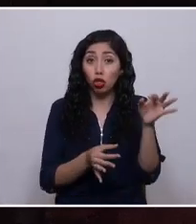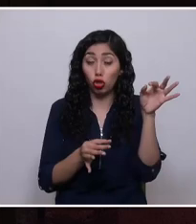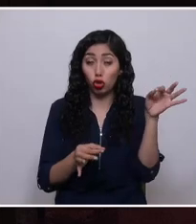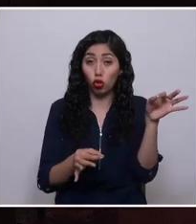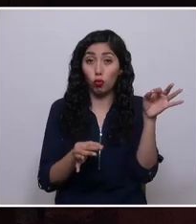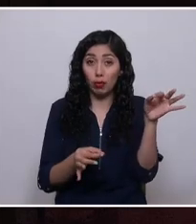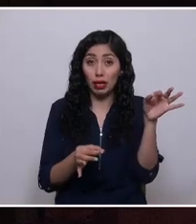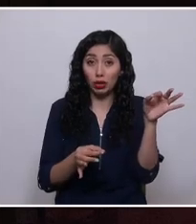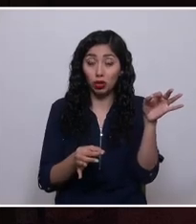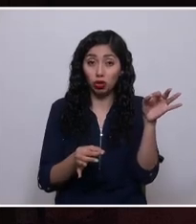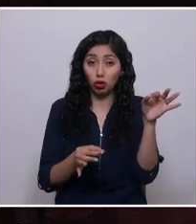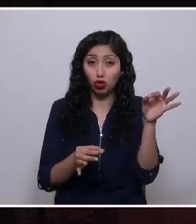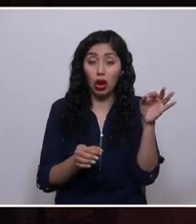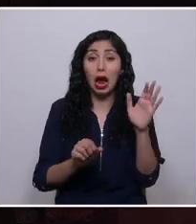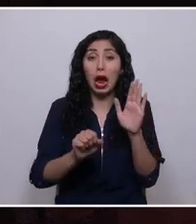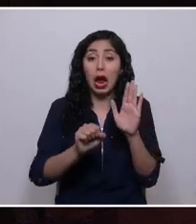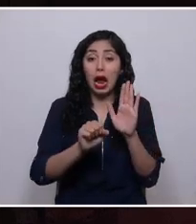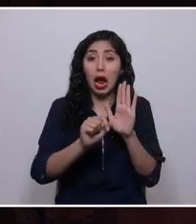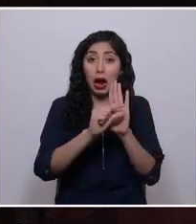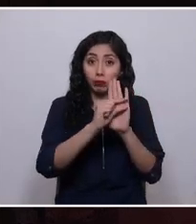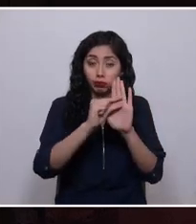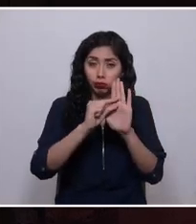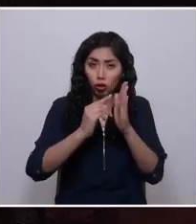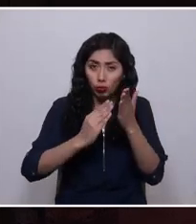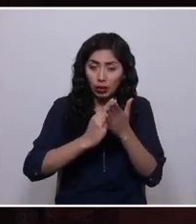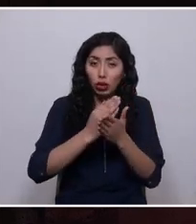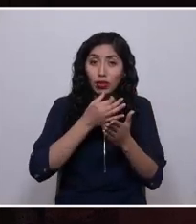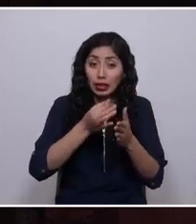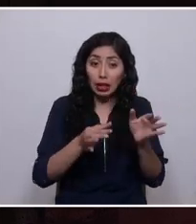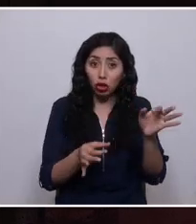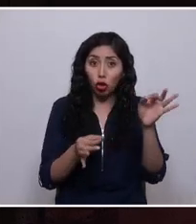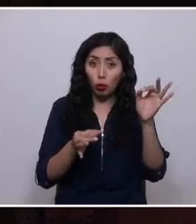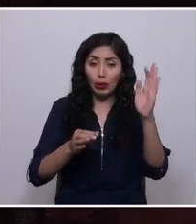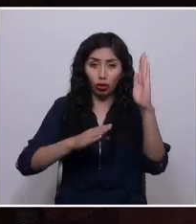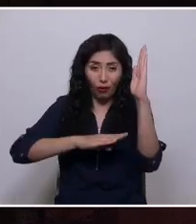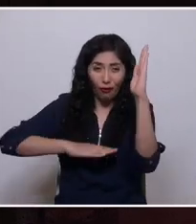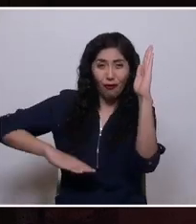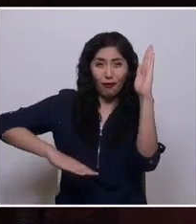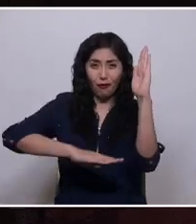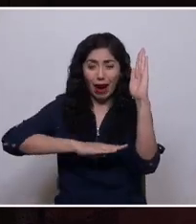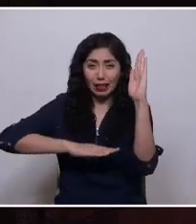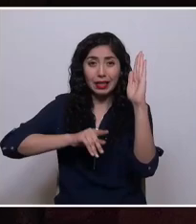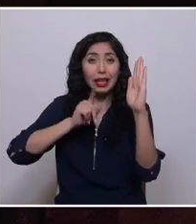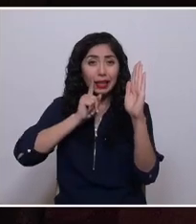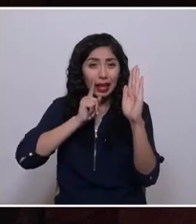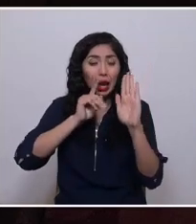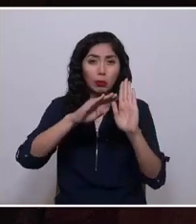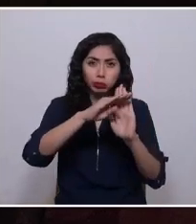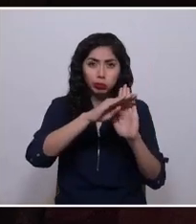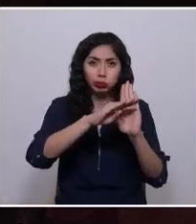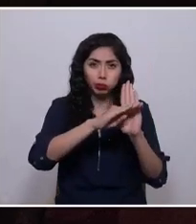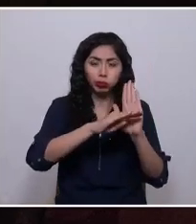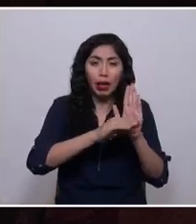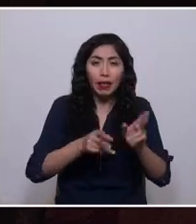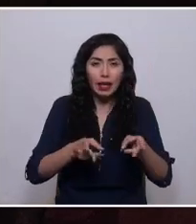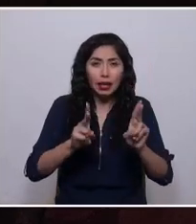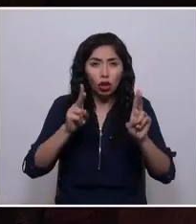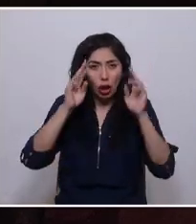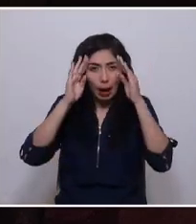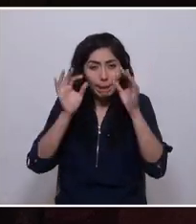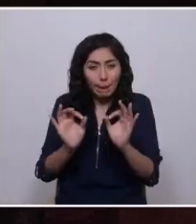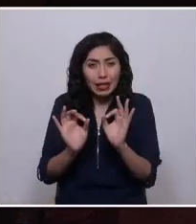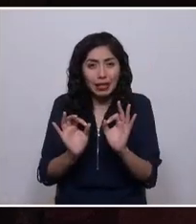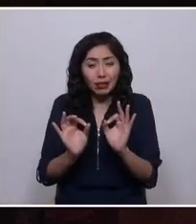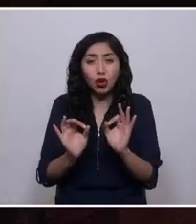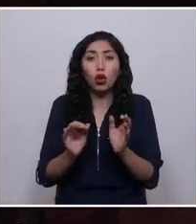al artículo inicial, en donde dice que va a tener un documento base que deberá contener al menos un catálogo de derechos específicos y la forma en